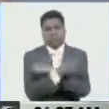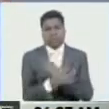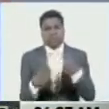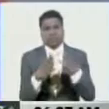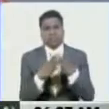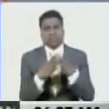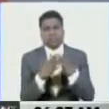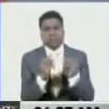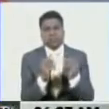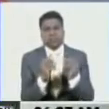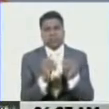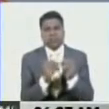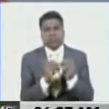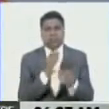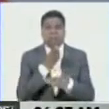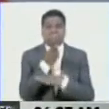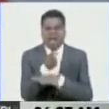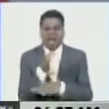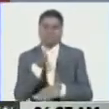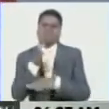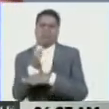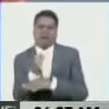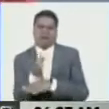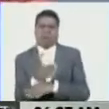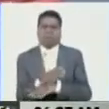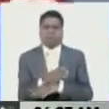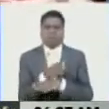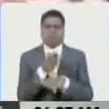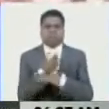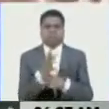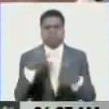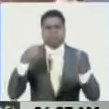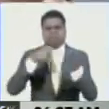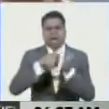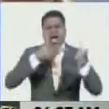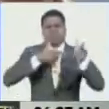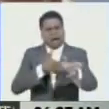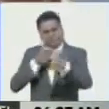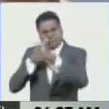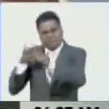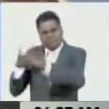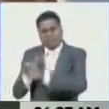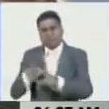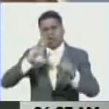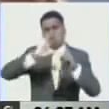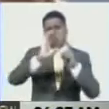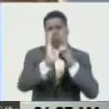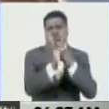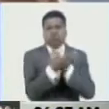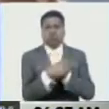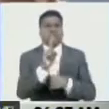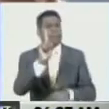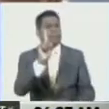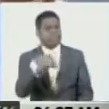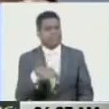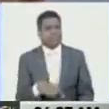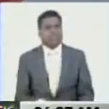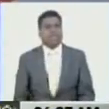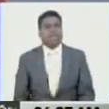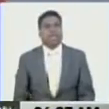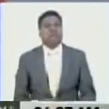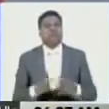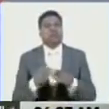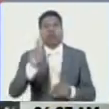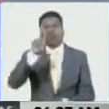en agresiones, en invasiones, que desarrolla una dominación cultural, mediática, como nunca antes se había visto a